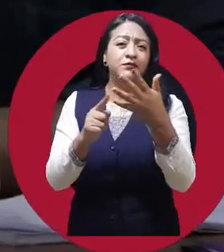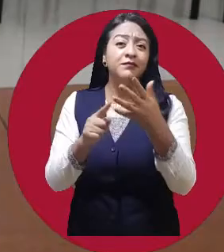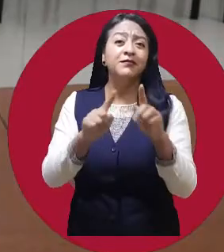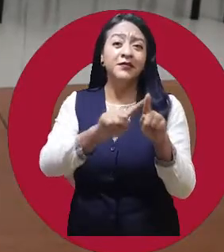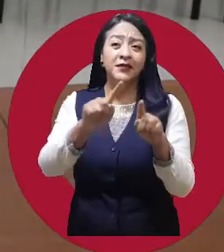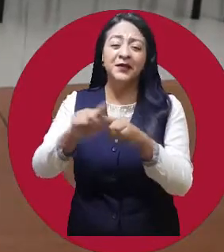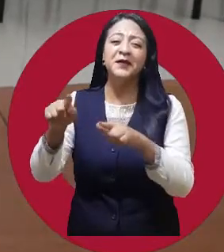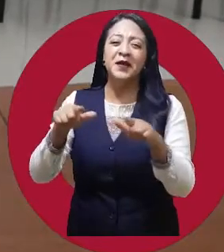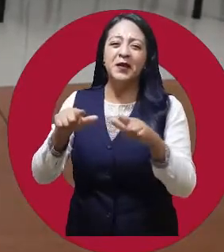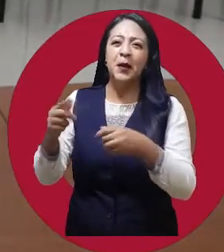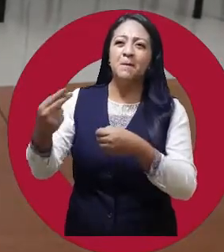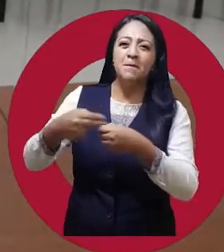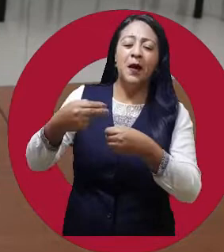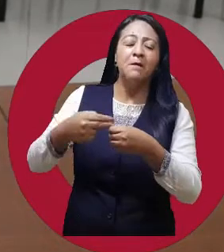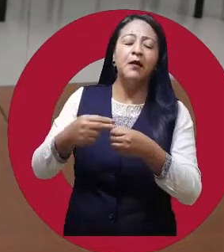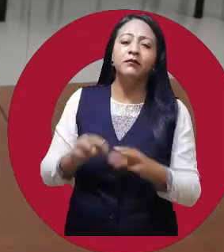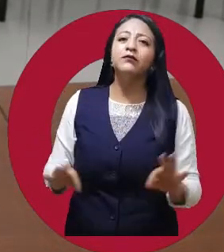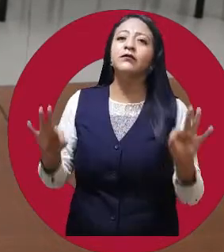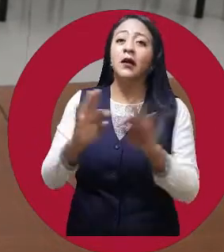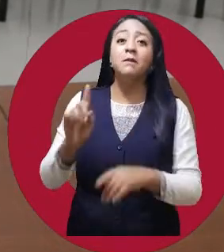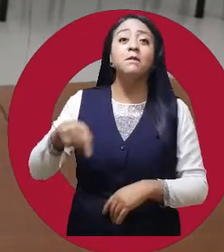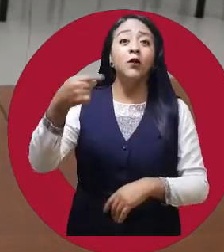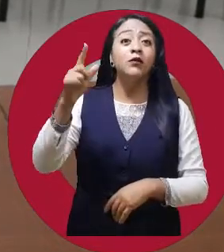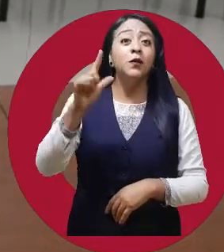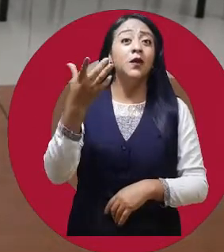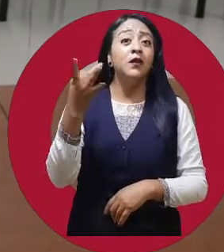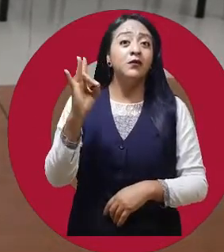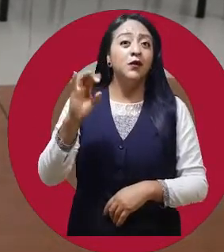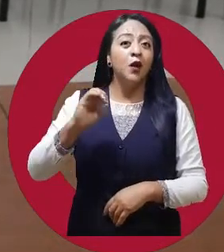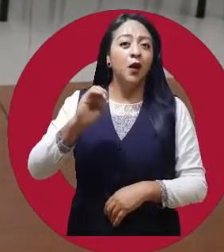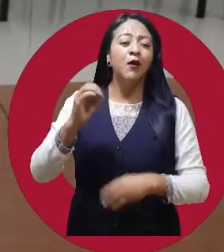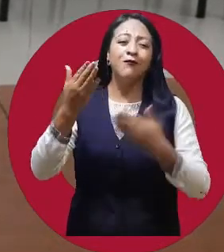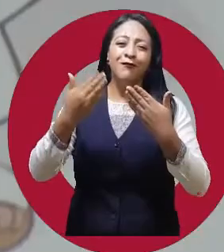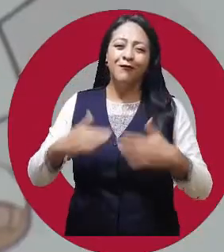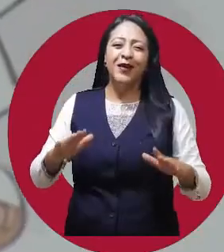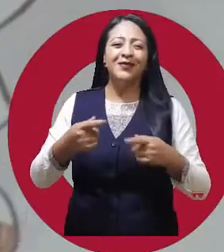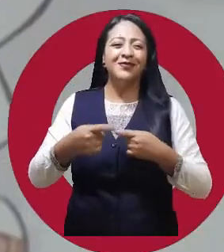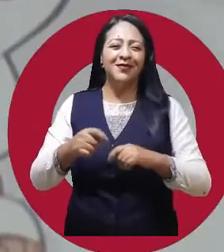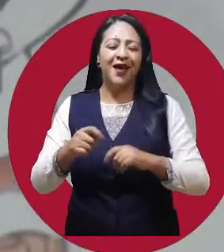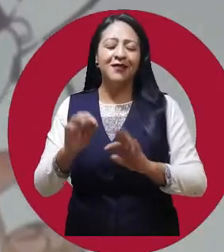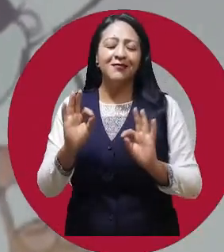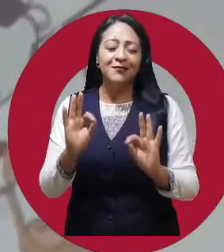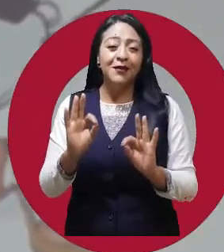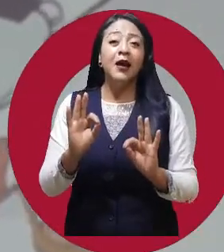González Suárez y San Pablo del Lago. El próximo lunes 18 de octubre finalizará el mencionado